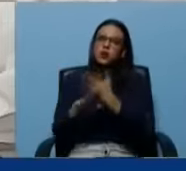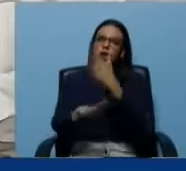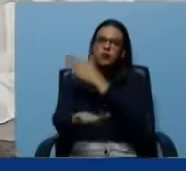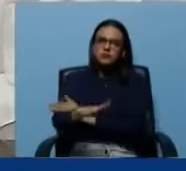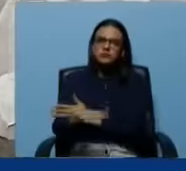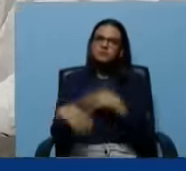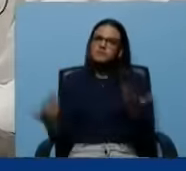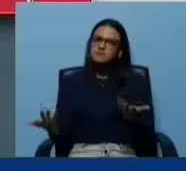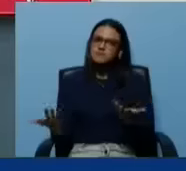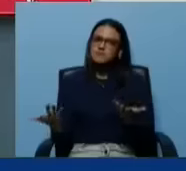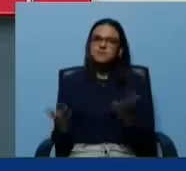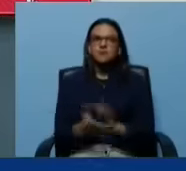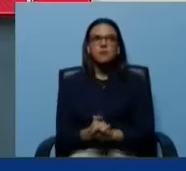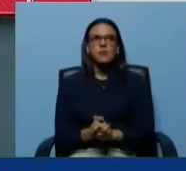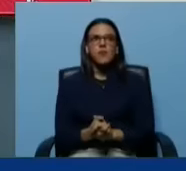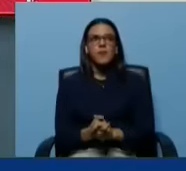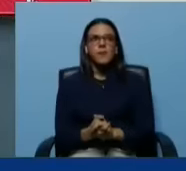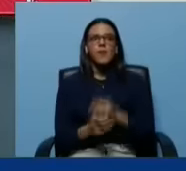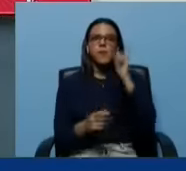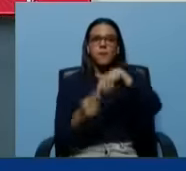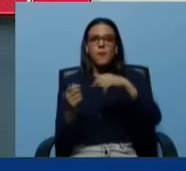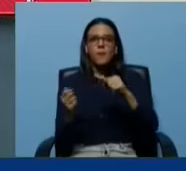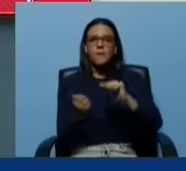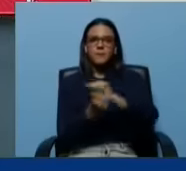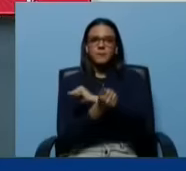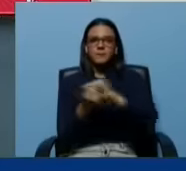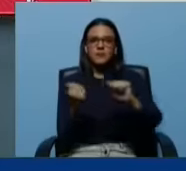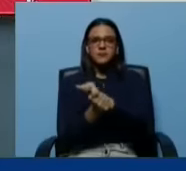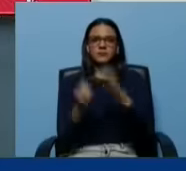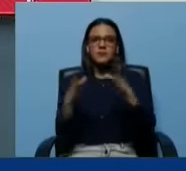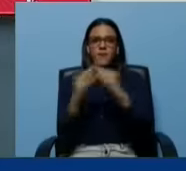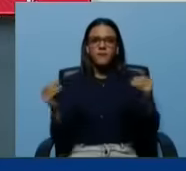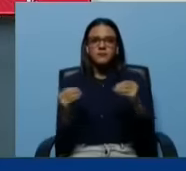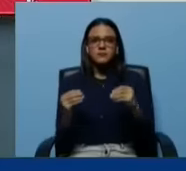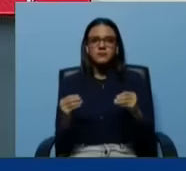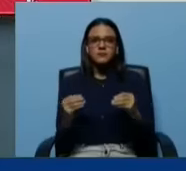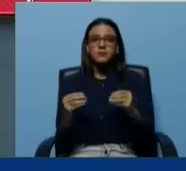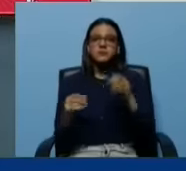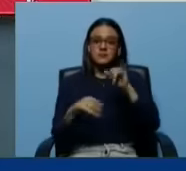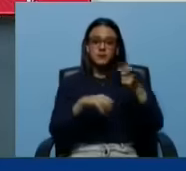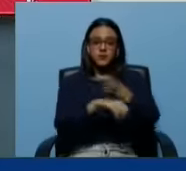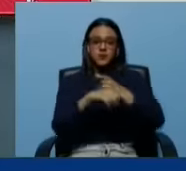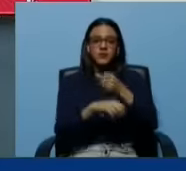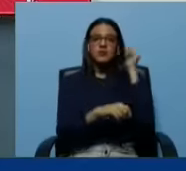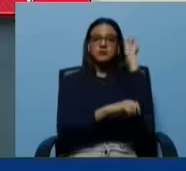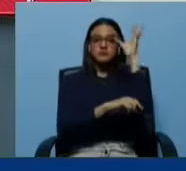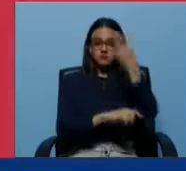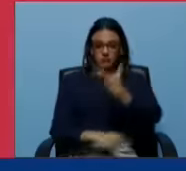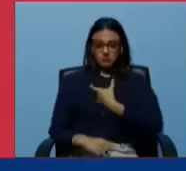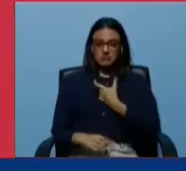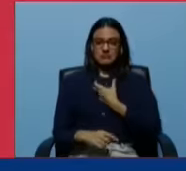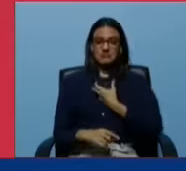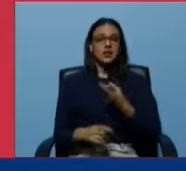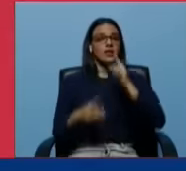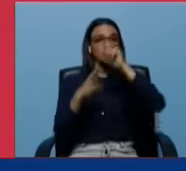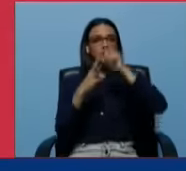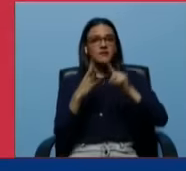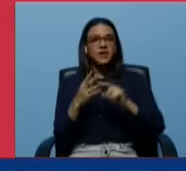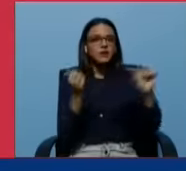Y disolvió todas las gobernaciones, alcaldías,